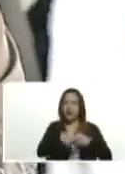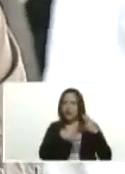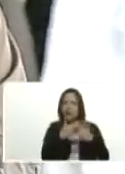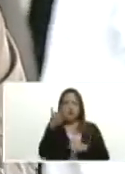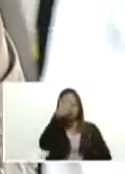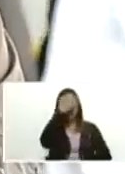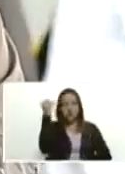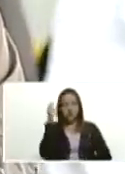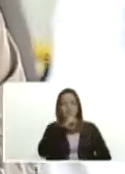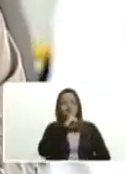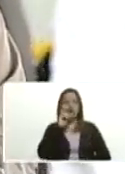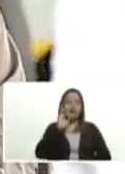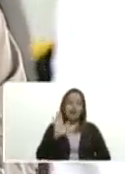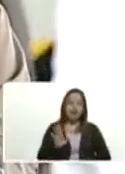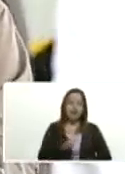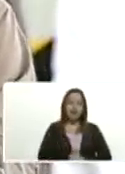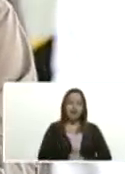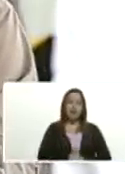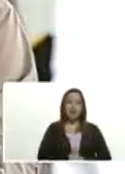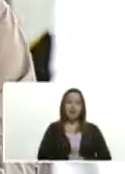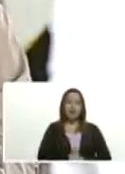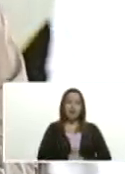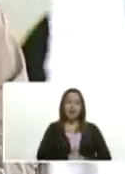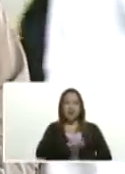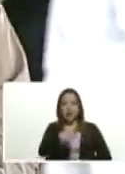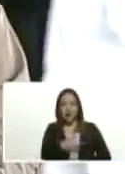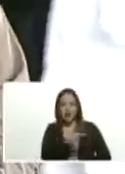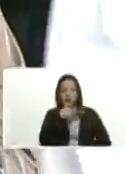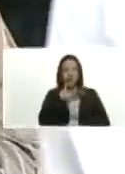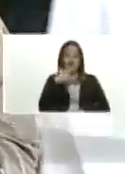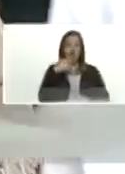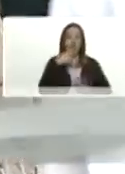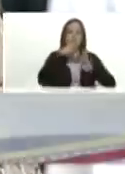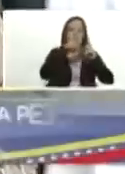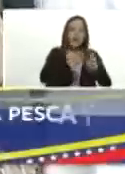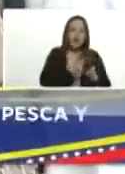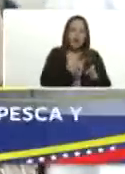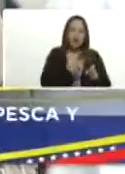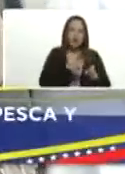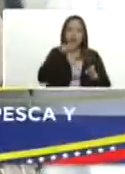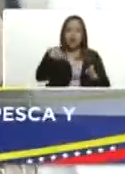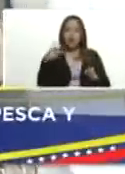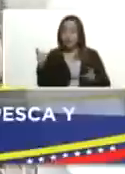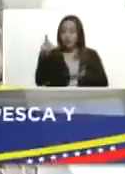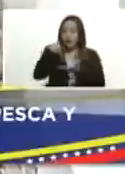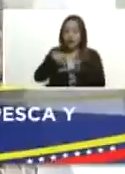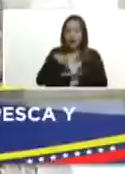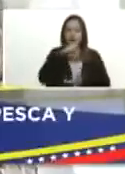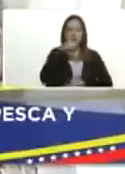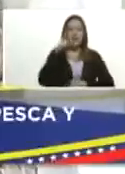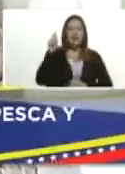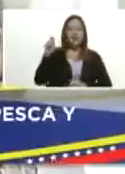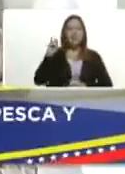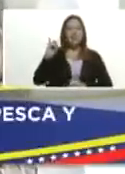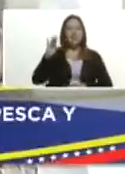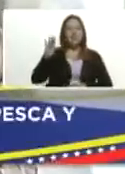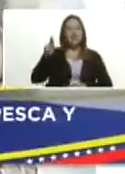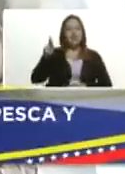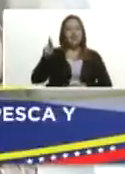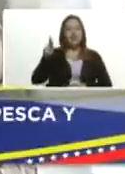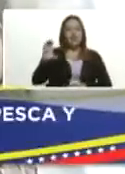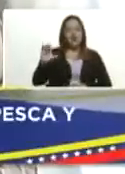nombre. La otra vez conté esto y apareció Tiburcio. Mi saludo a Tiburcio, pues, cuarto bate.